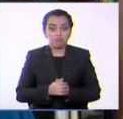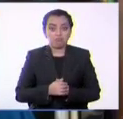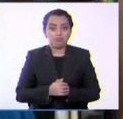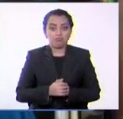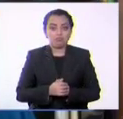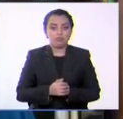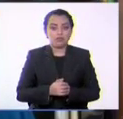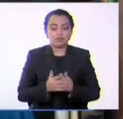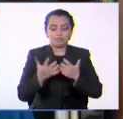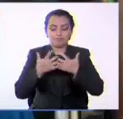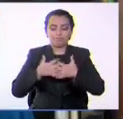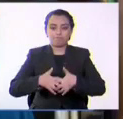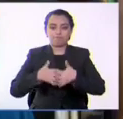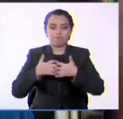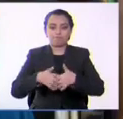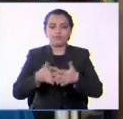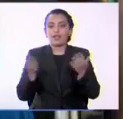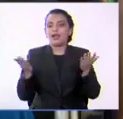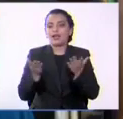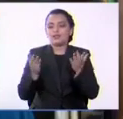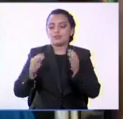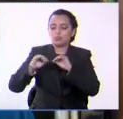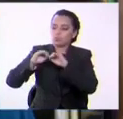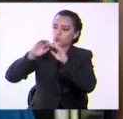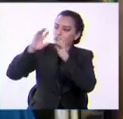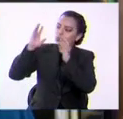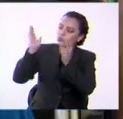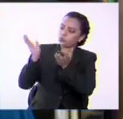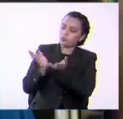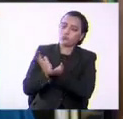empresas que están conectadas con la globalización entonces